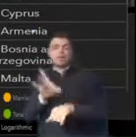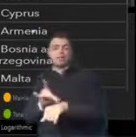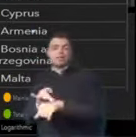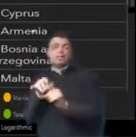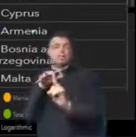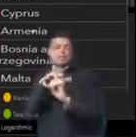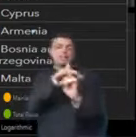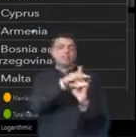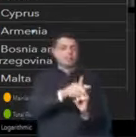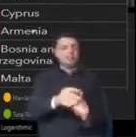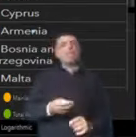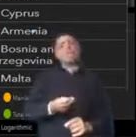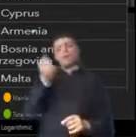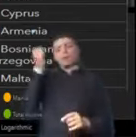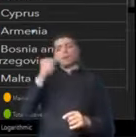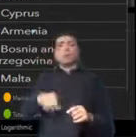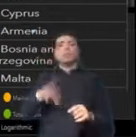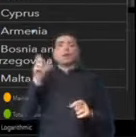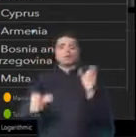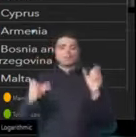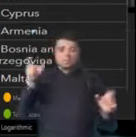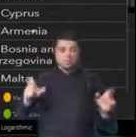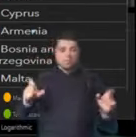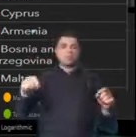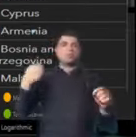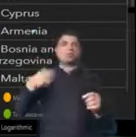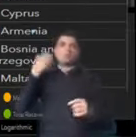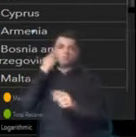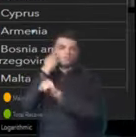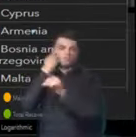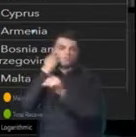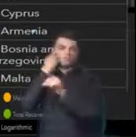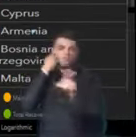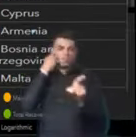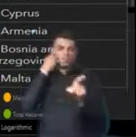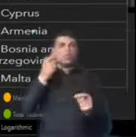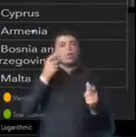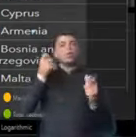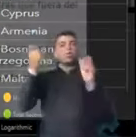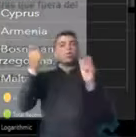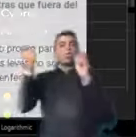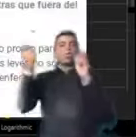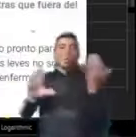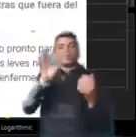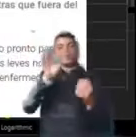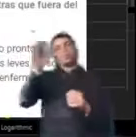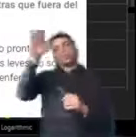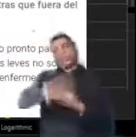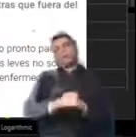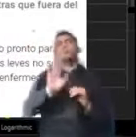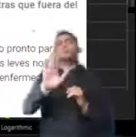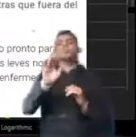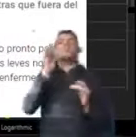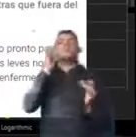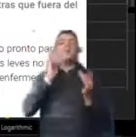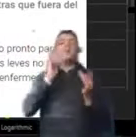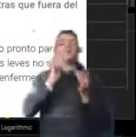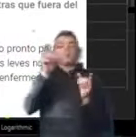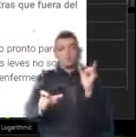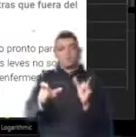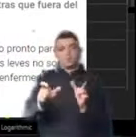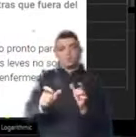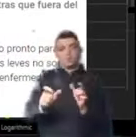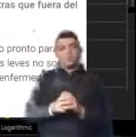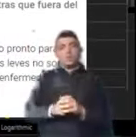hay más personas confirmadas, pero una tasa de mortalidad menor correspondiente a las personas. Ahora, quisiera